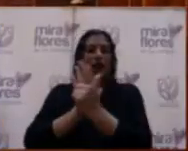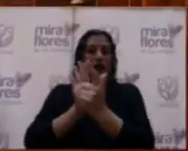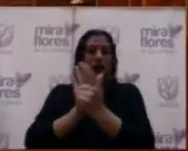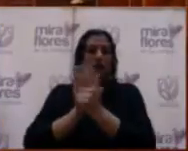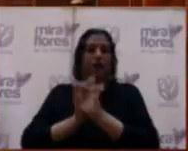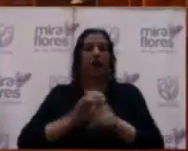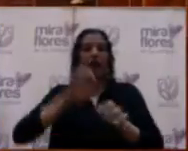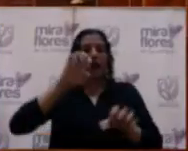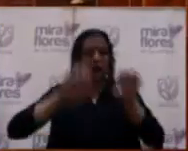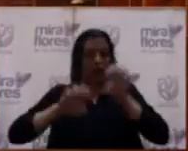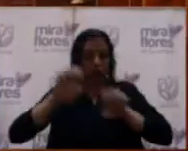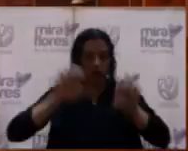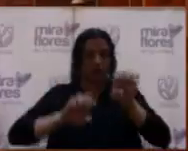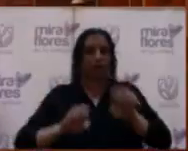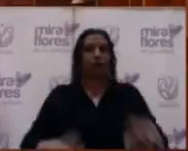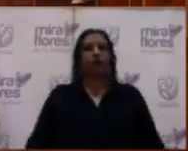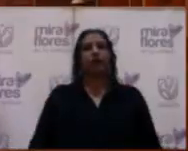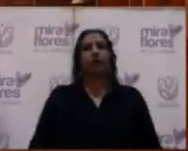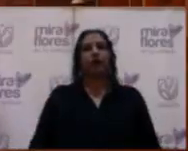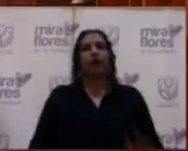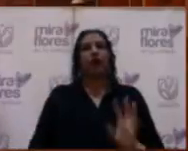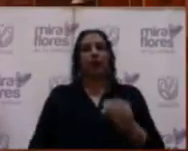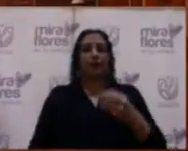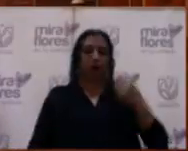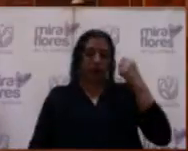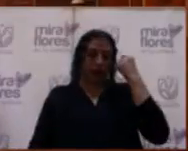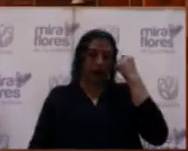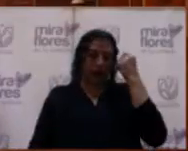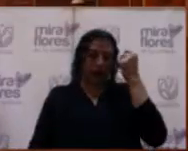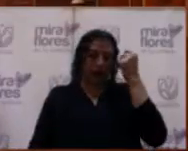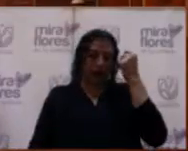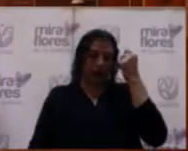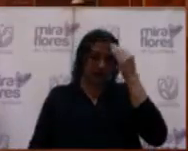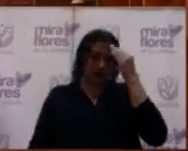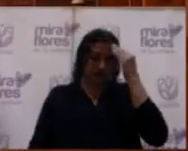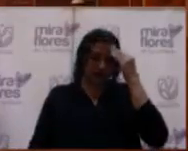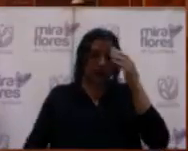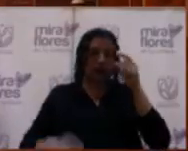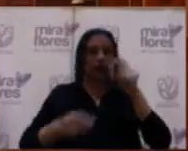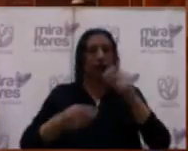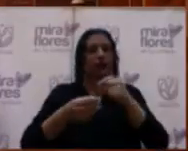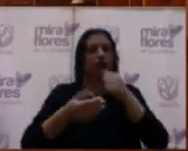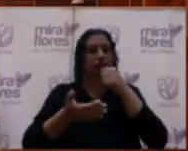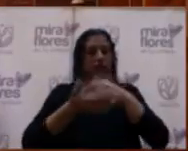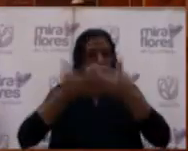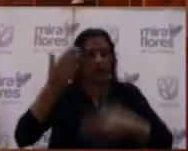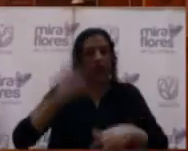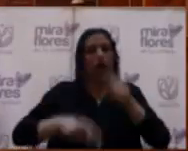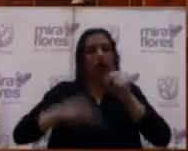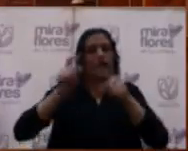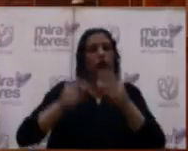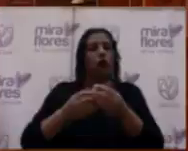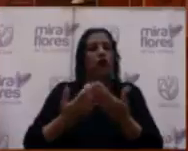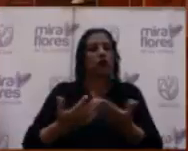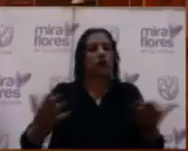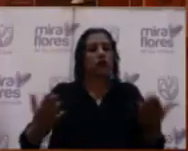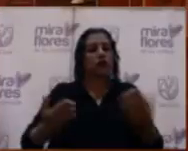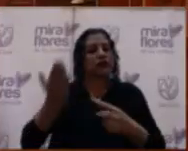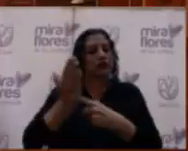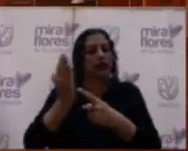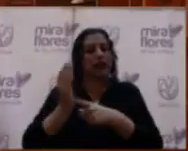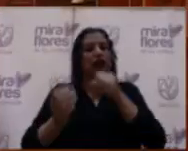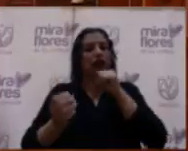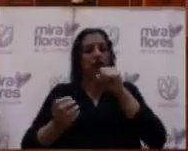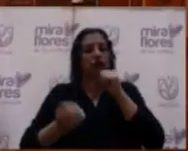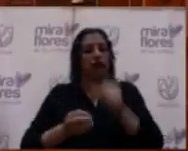la evaluación de vida, porque entendemos que ahí hay algunas situaciones técnicas que no han sido correctamente bien planteadas,